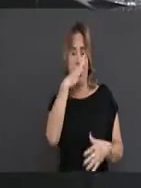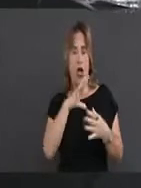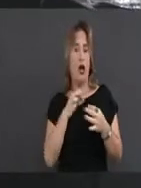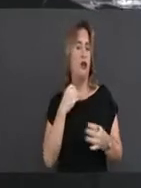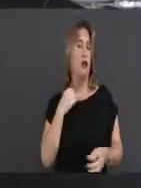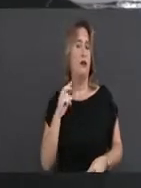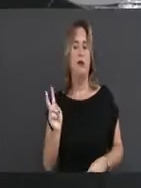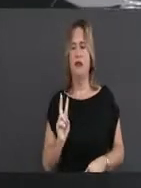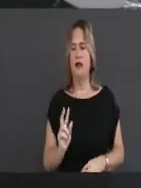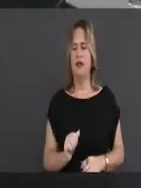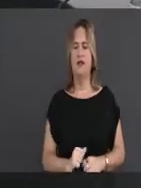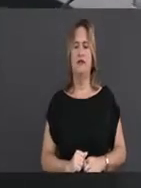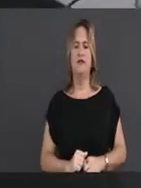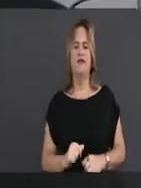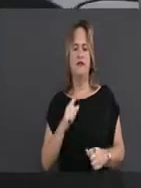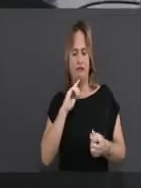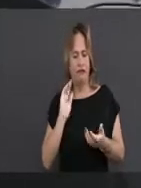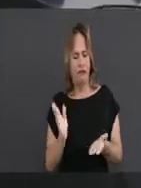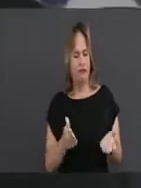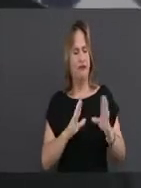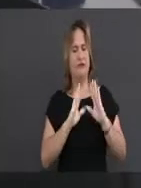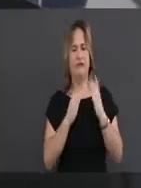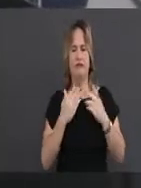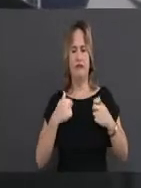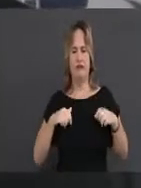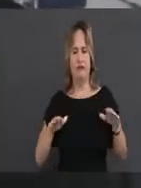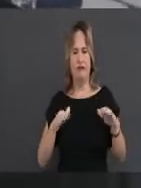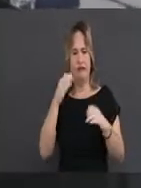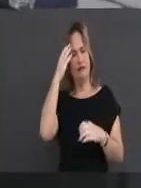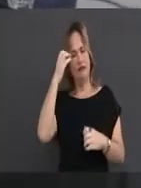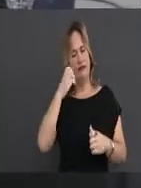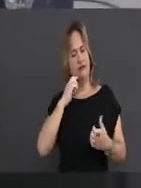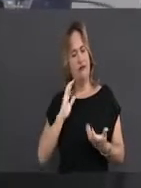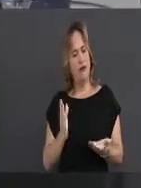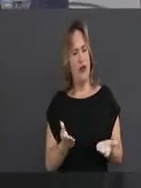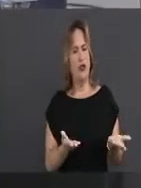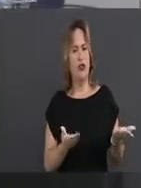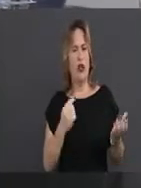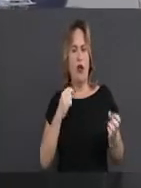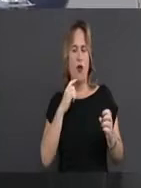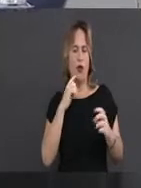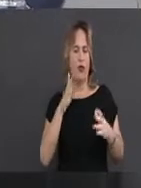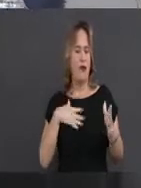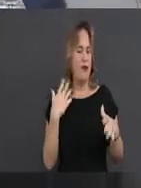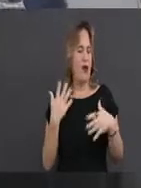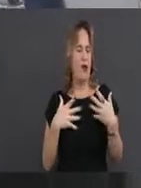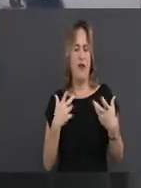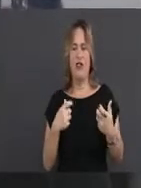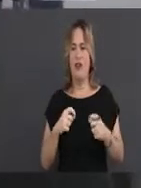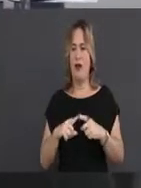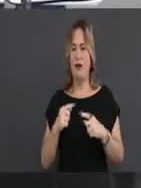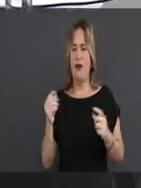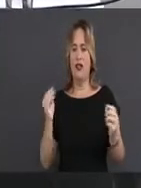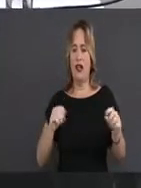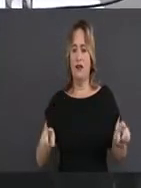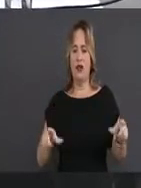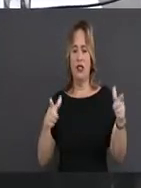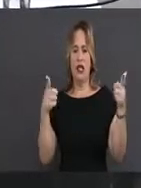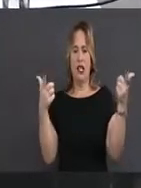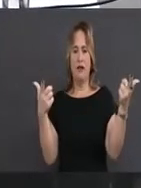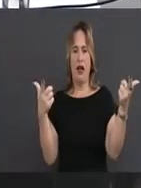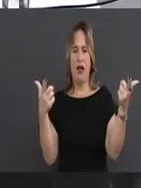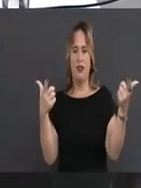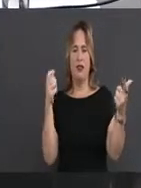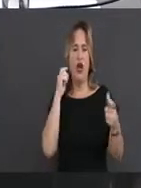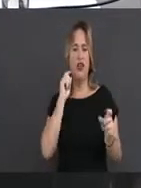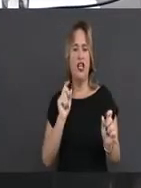año 2022. Bienvenidos todos a esta mesa, gobernadora, muy buenos días. Hoy, por cierto, estamos de plácemes porque estamos celebrando el aniversario de